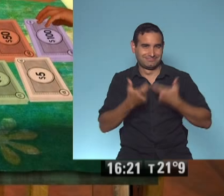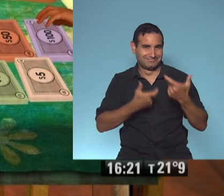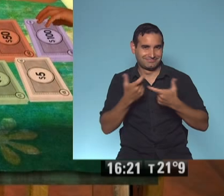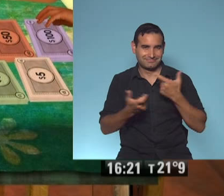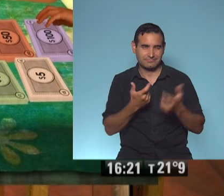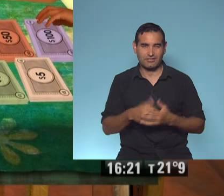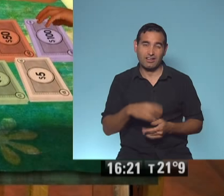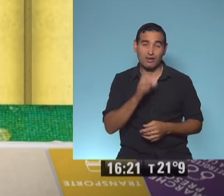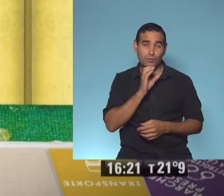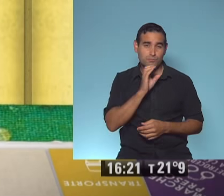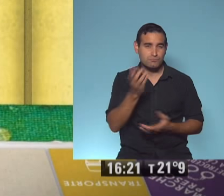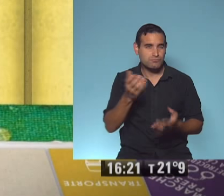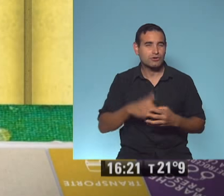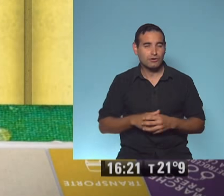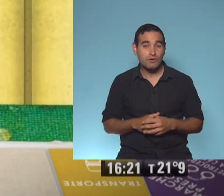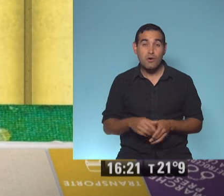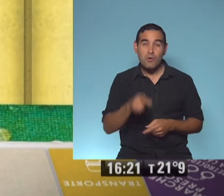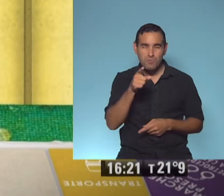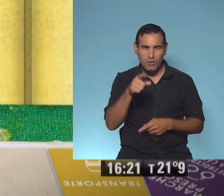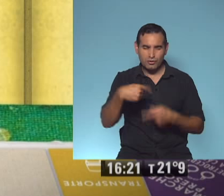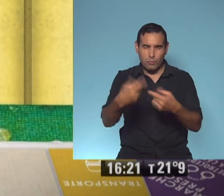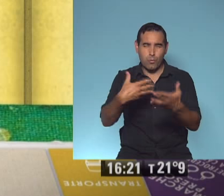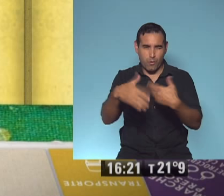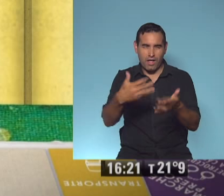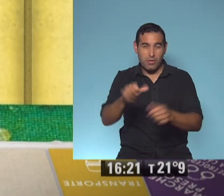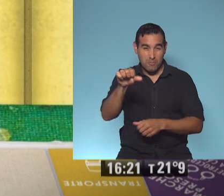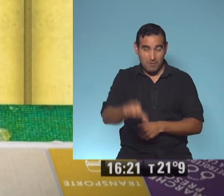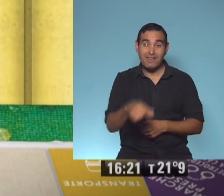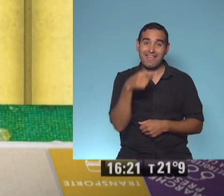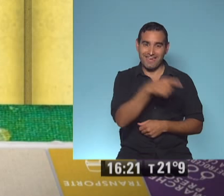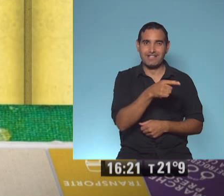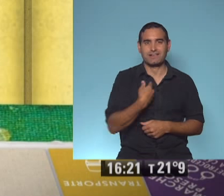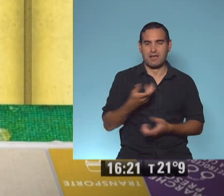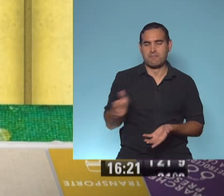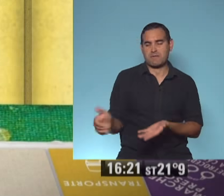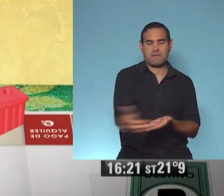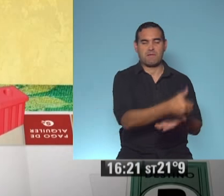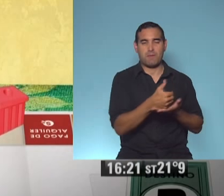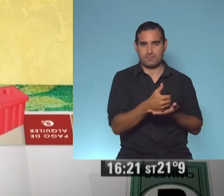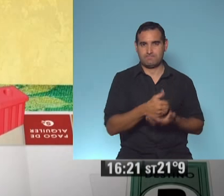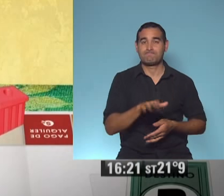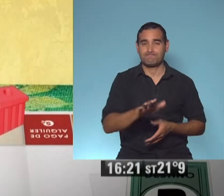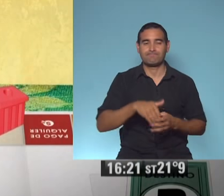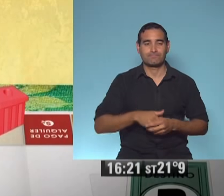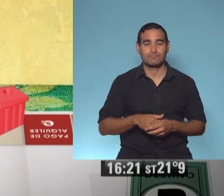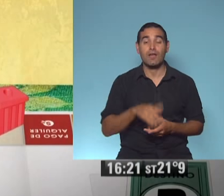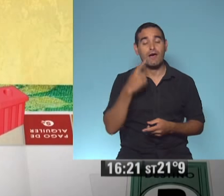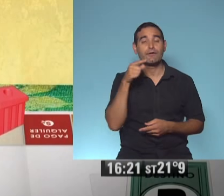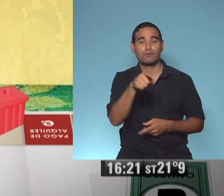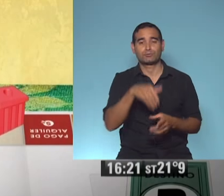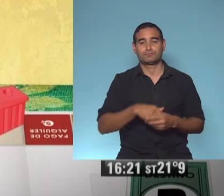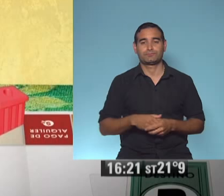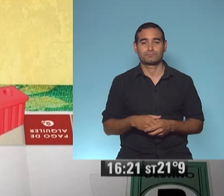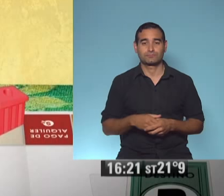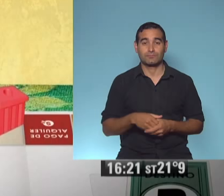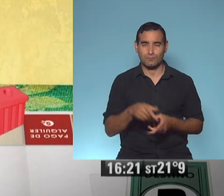¡Qué gracioso! Vos seguís jugando mal y ella se va a quedar con todo. Bueno, dale, te toca a vos.